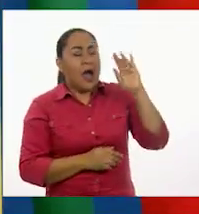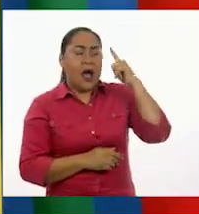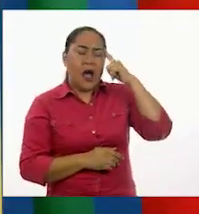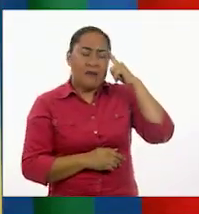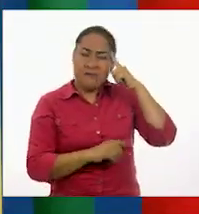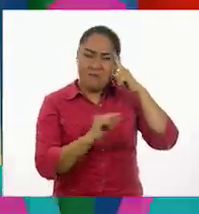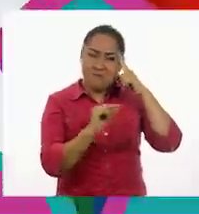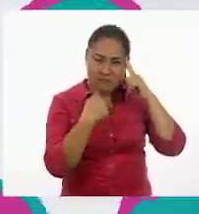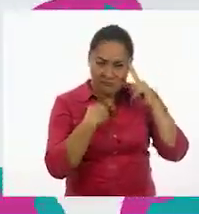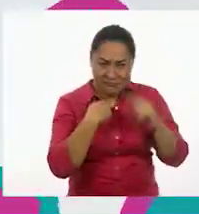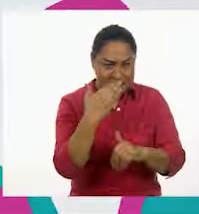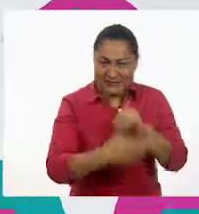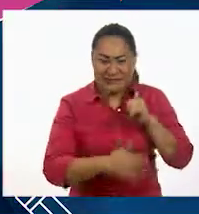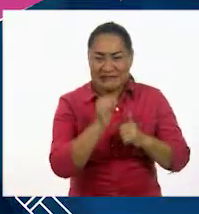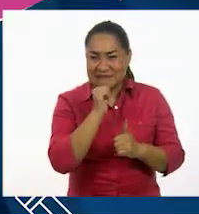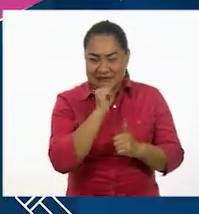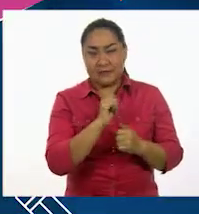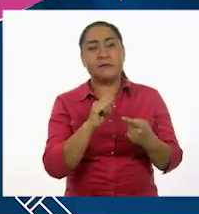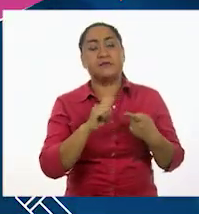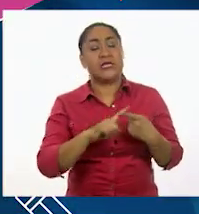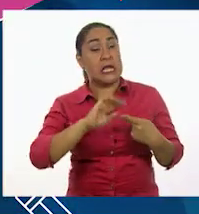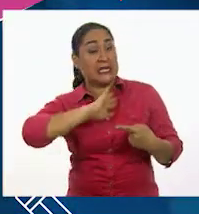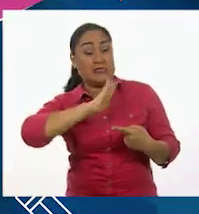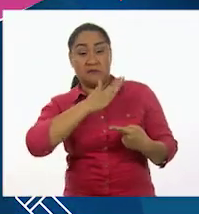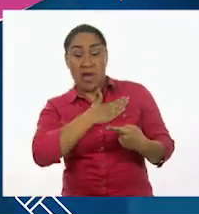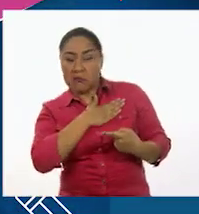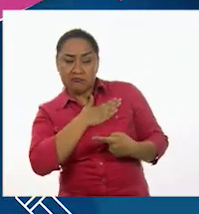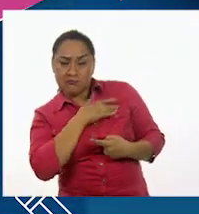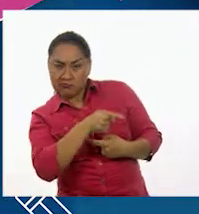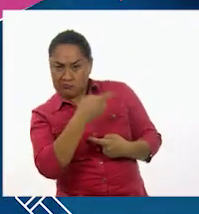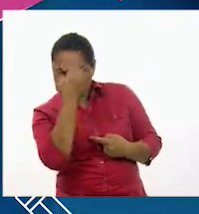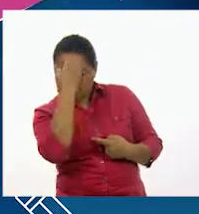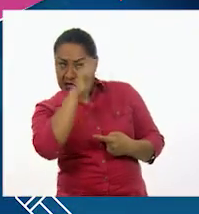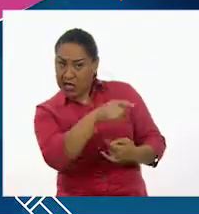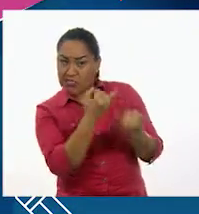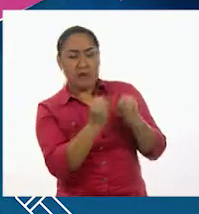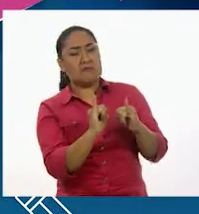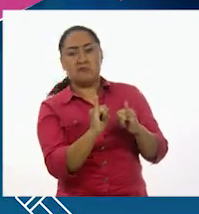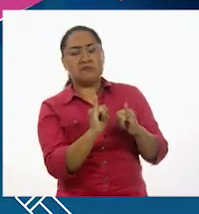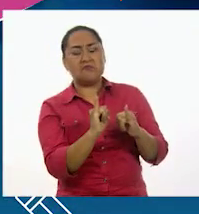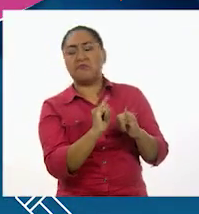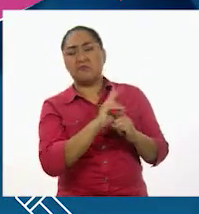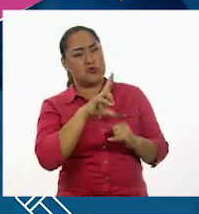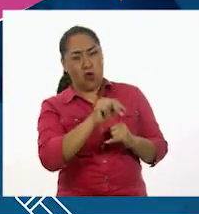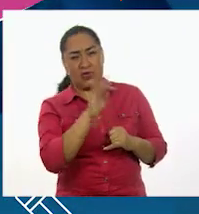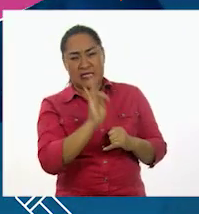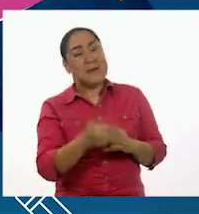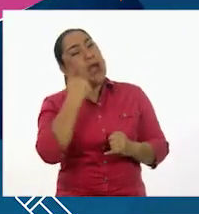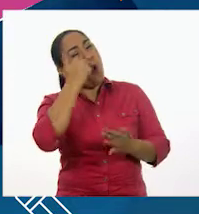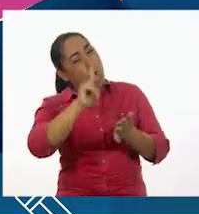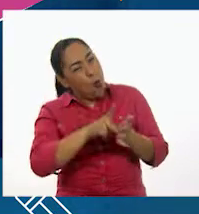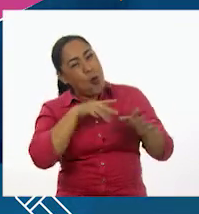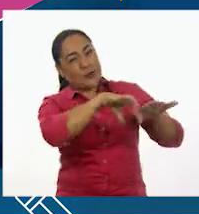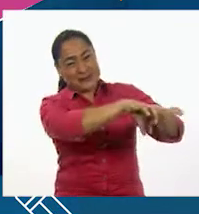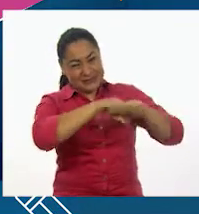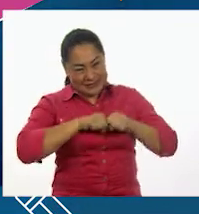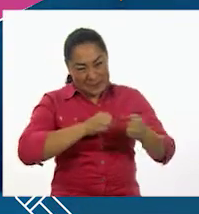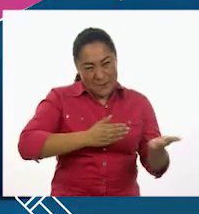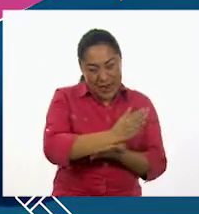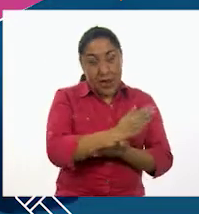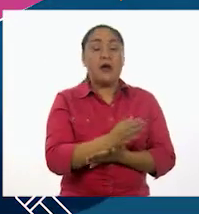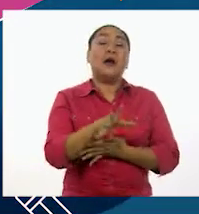pero todavía no termino. España no reconoció nuestra independencia y buscaba una reconquista. Por su